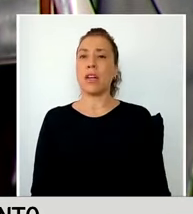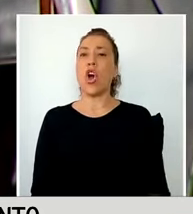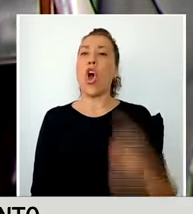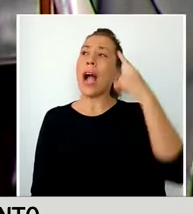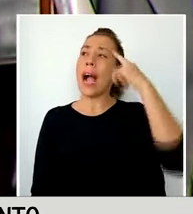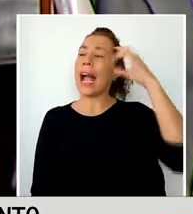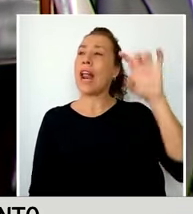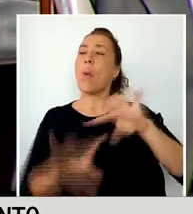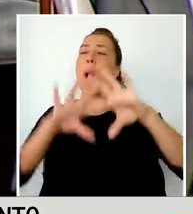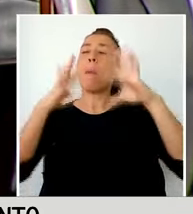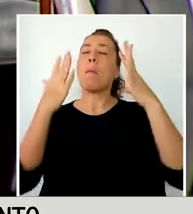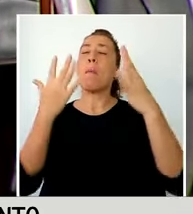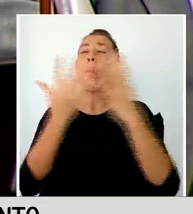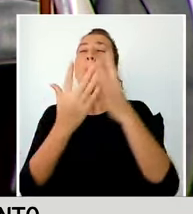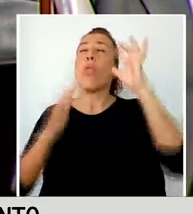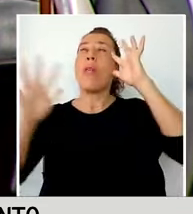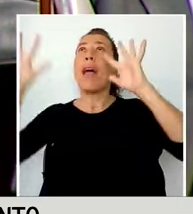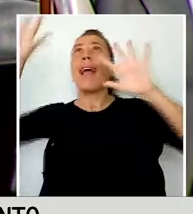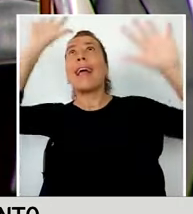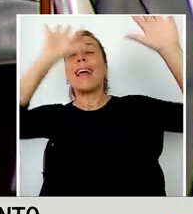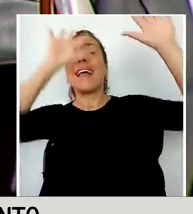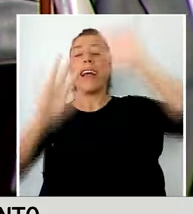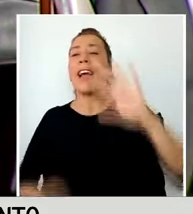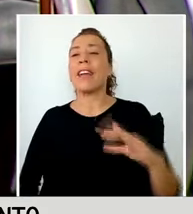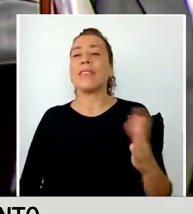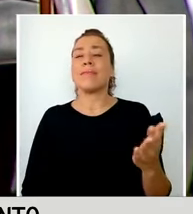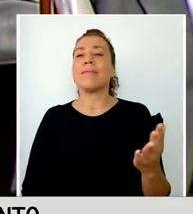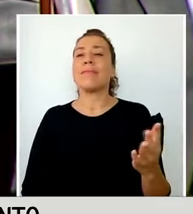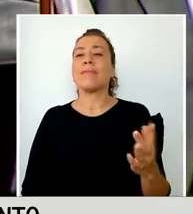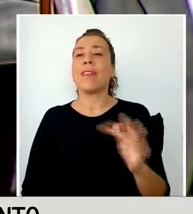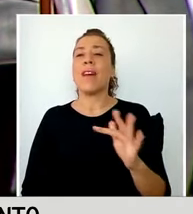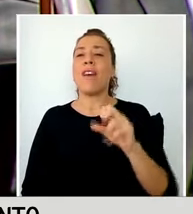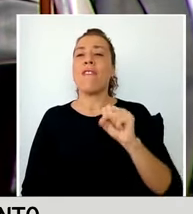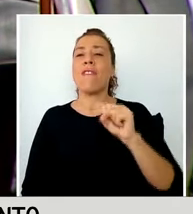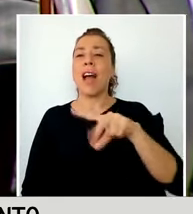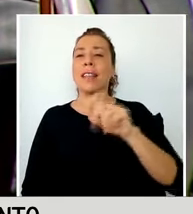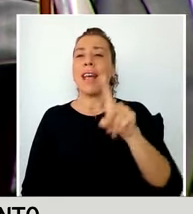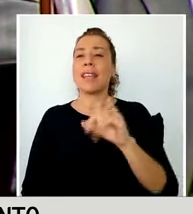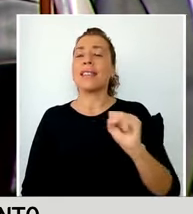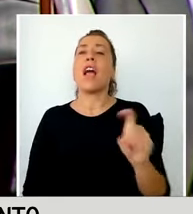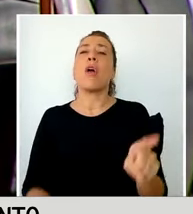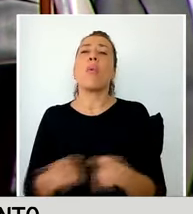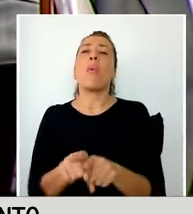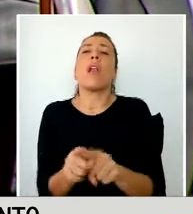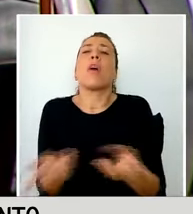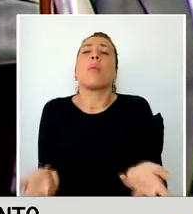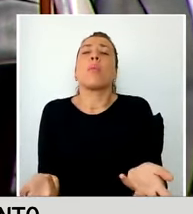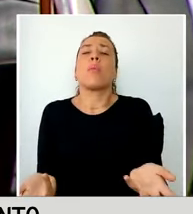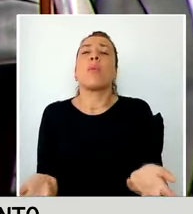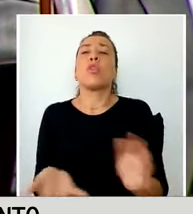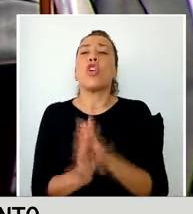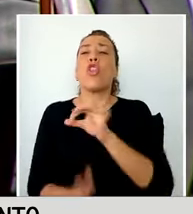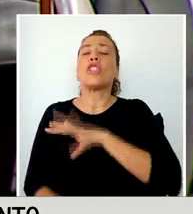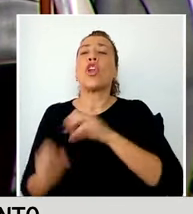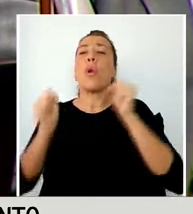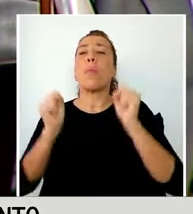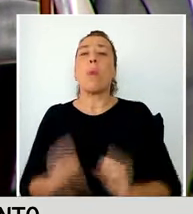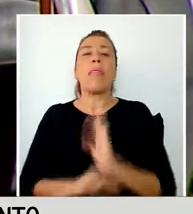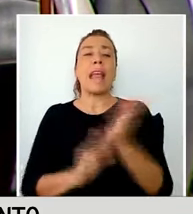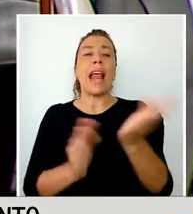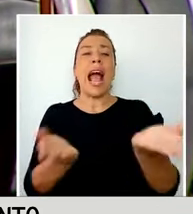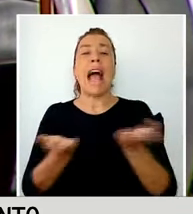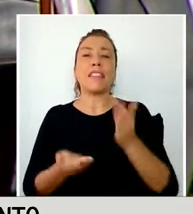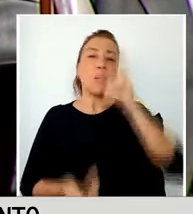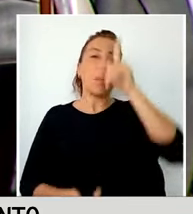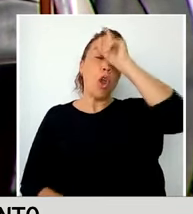fantasía de que esto en el fondo el el todos los chilenos pueden ser atendidos por los hospitales públicos